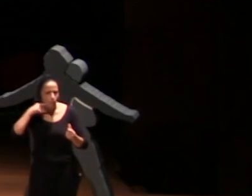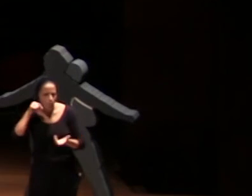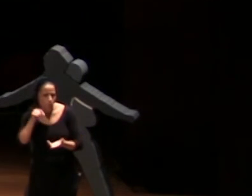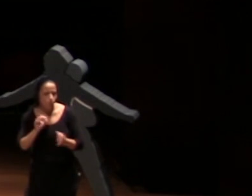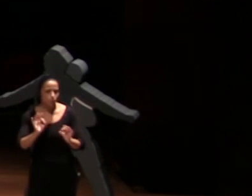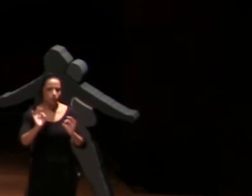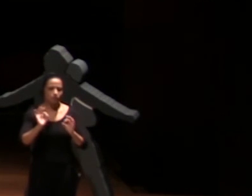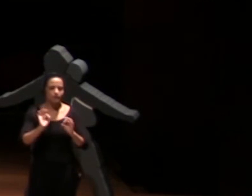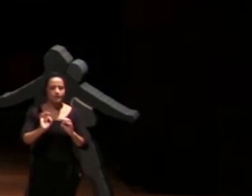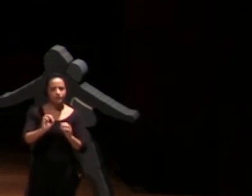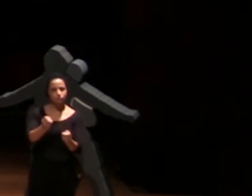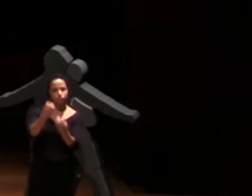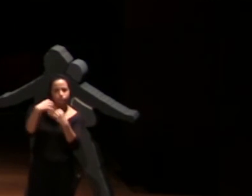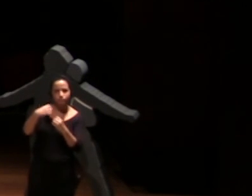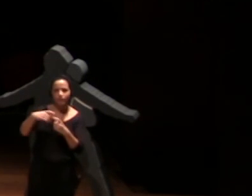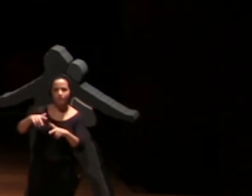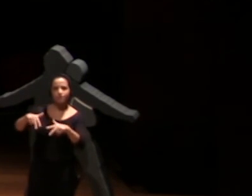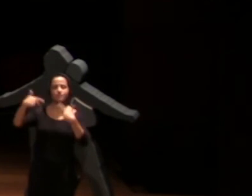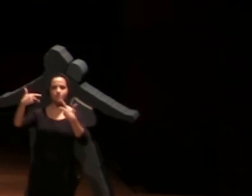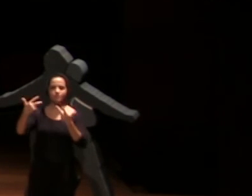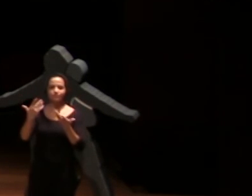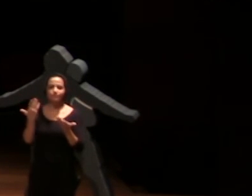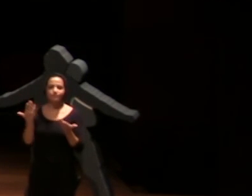está permitiendo de alguna forma